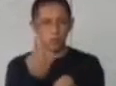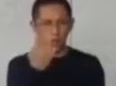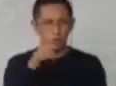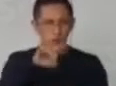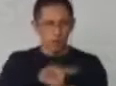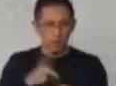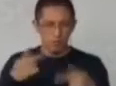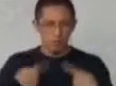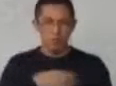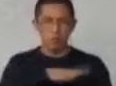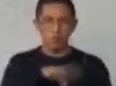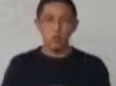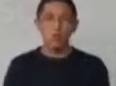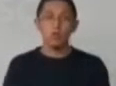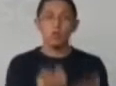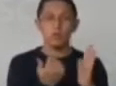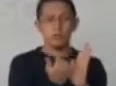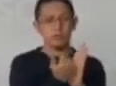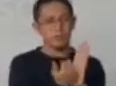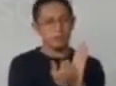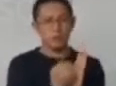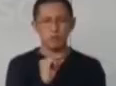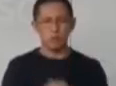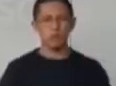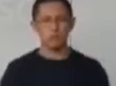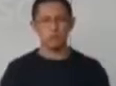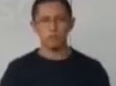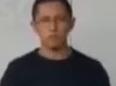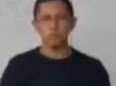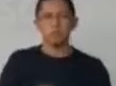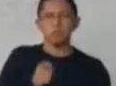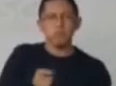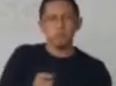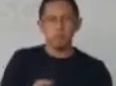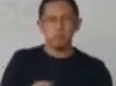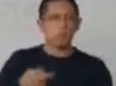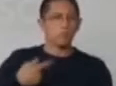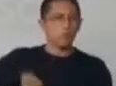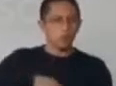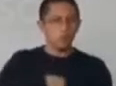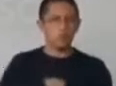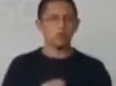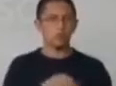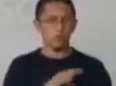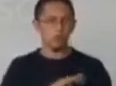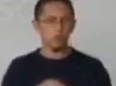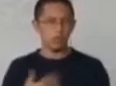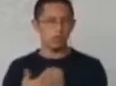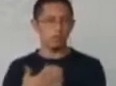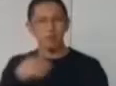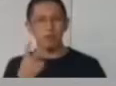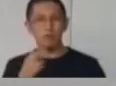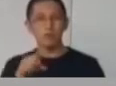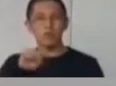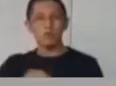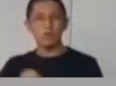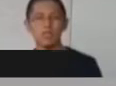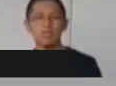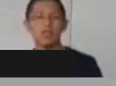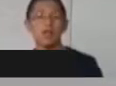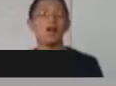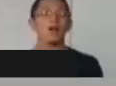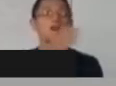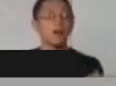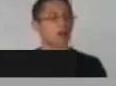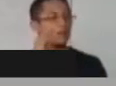semáforo epidemiológico estatal y federal. Resaltó que en Quintana Roo, por el momento, es imposible pasar al color verde. El semáforo